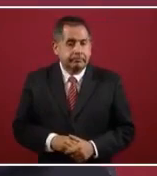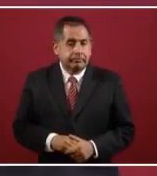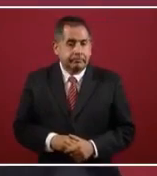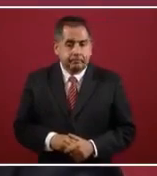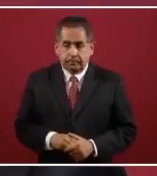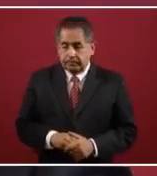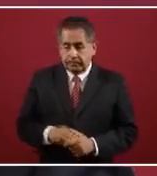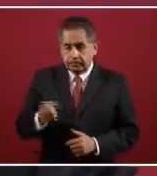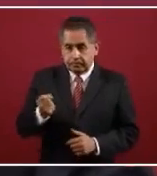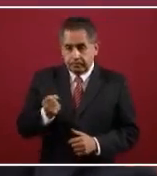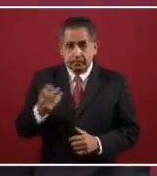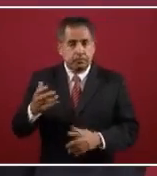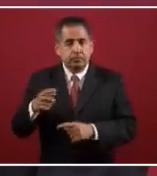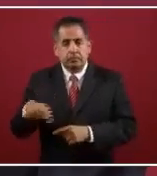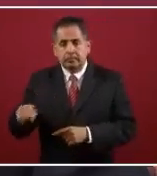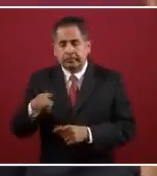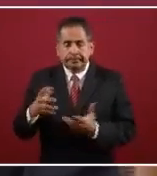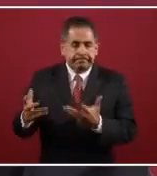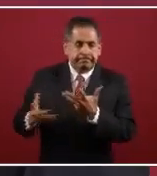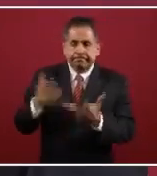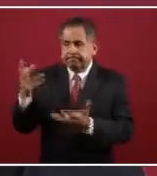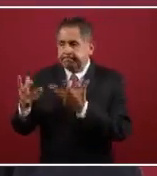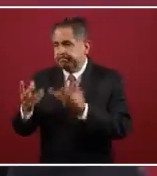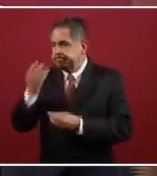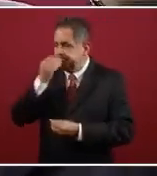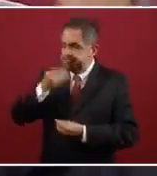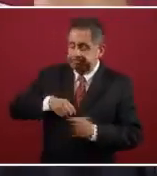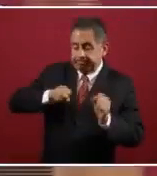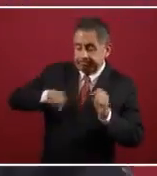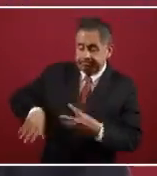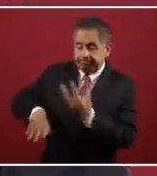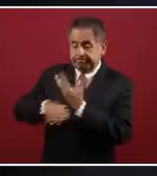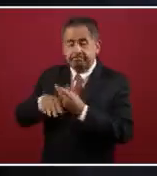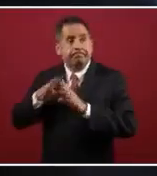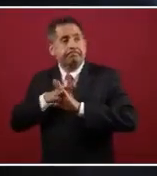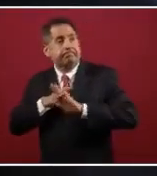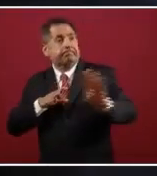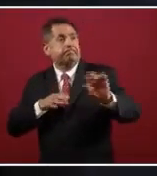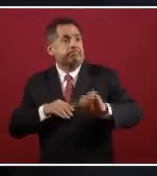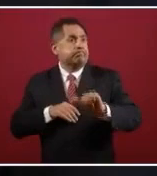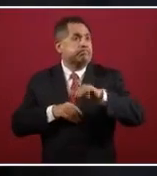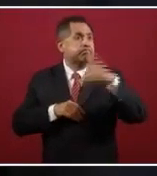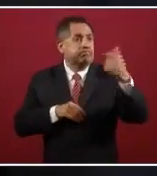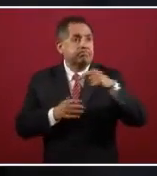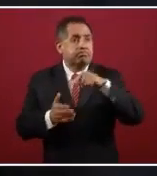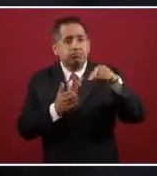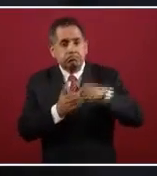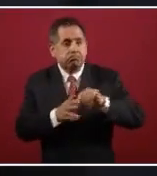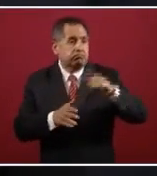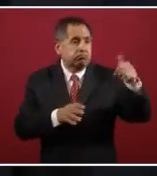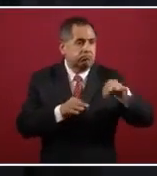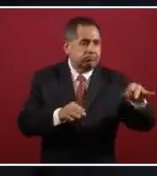Muchos, pues por necesidad, tienen que emigrar, dedicarse a otras actividades, pero